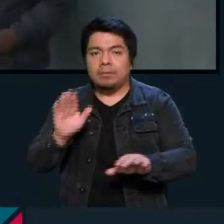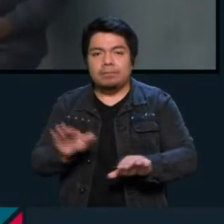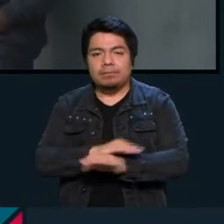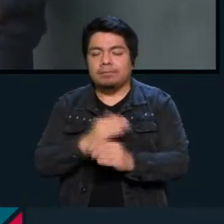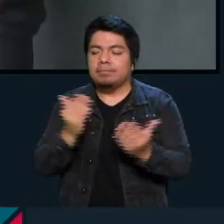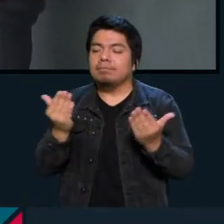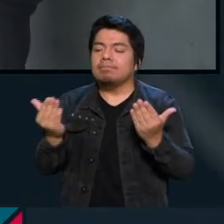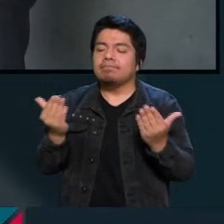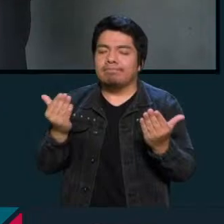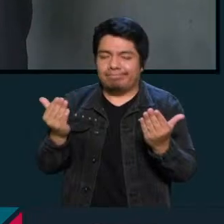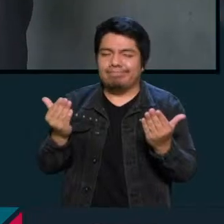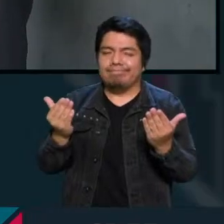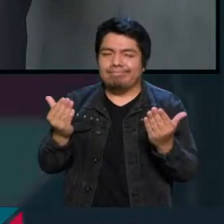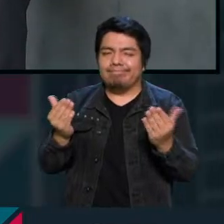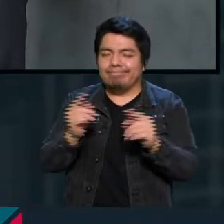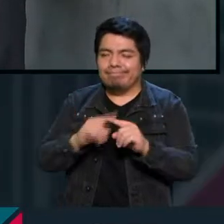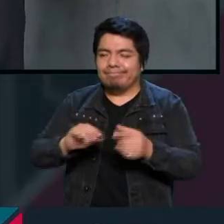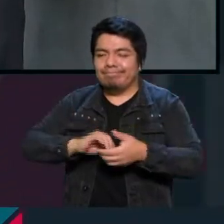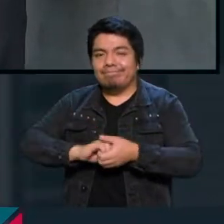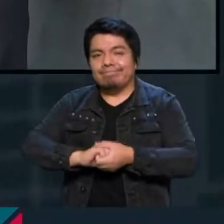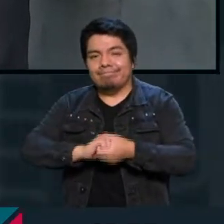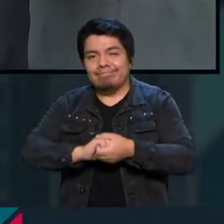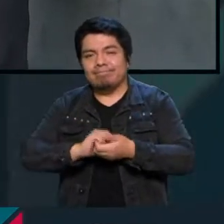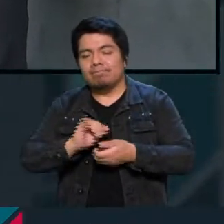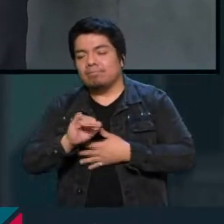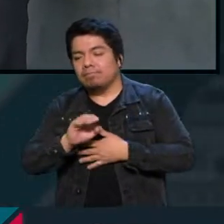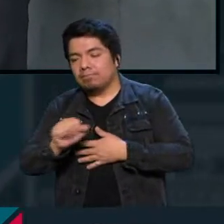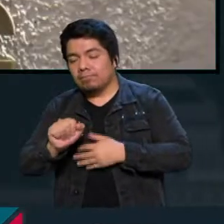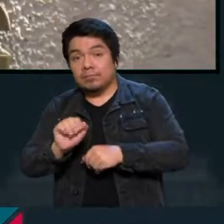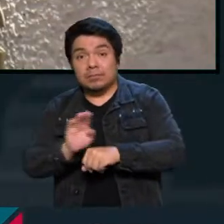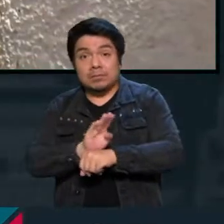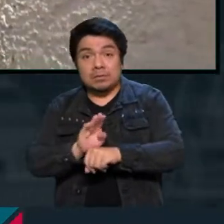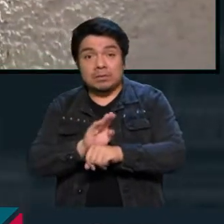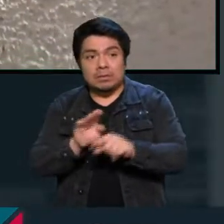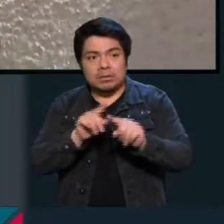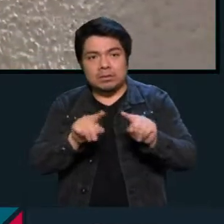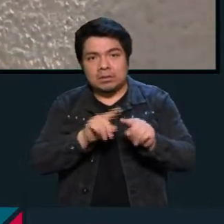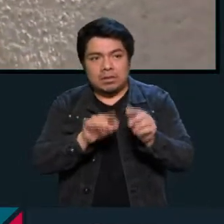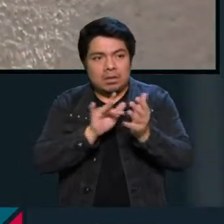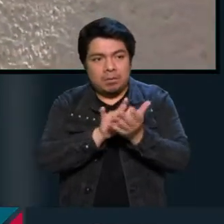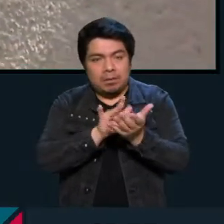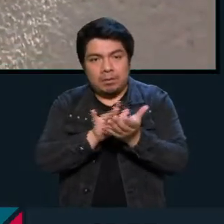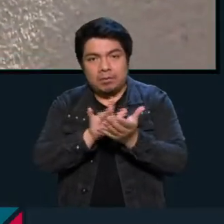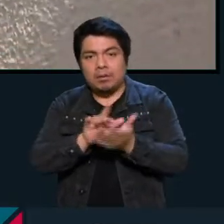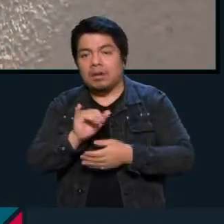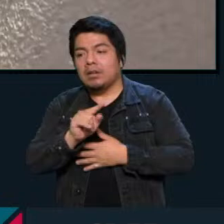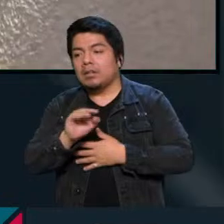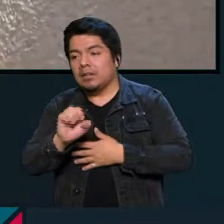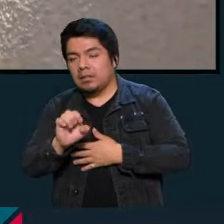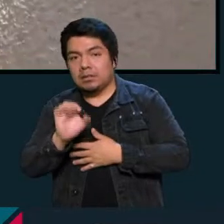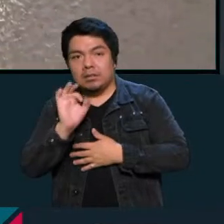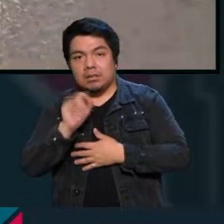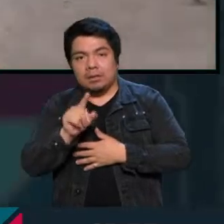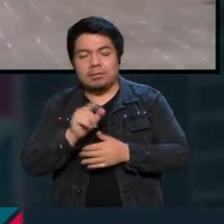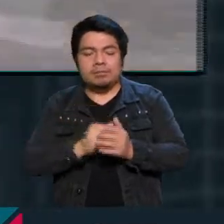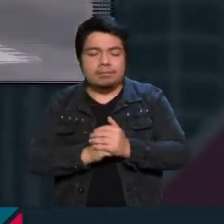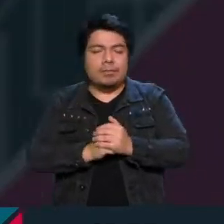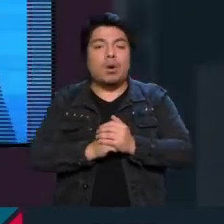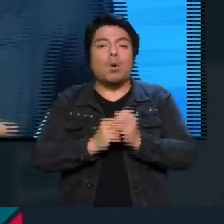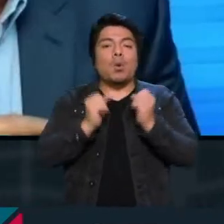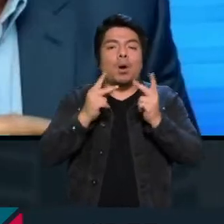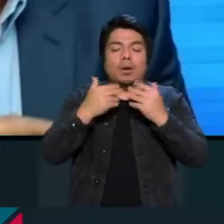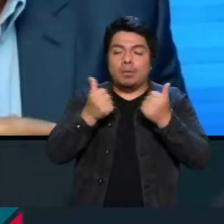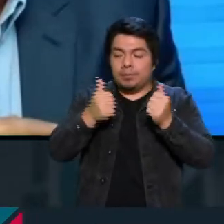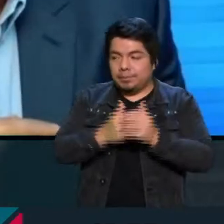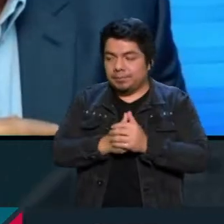par, pues, como te decía, de consolidar lo que es el bienestar y mejorar la atención en el IMSS ordinario y también en el ISSSTE. Sin duda, y también